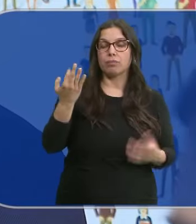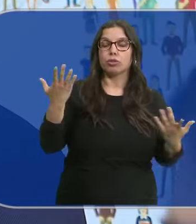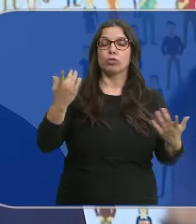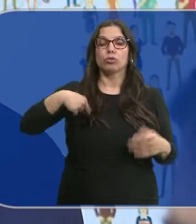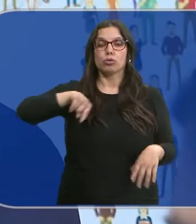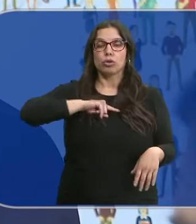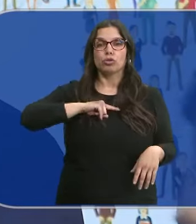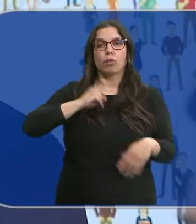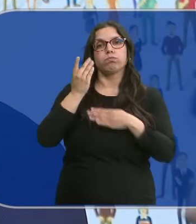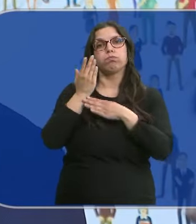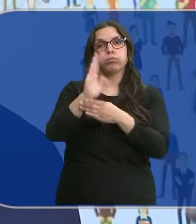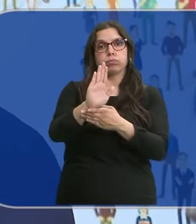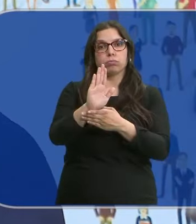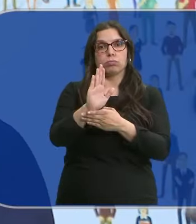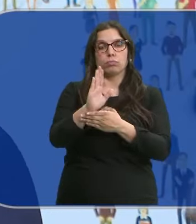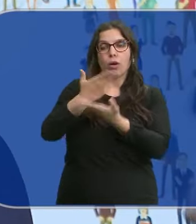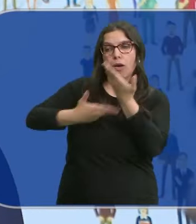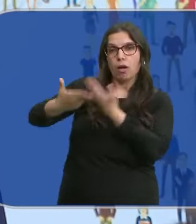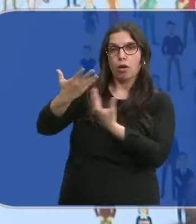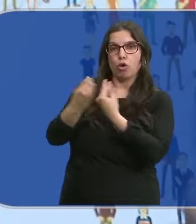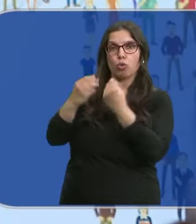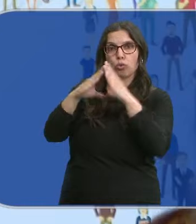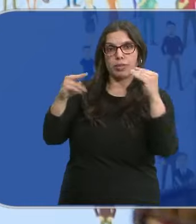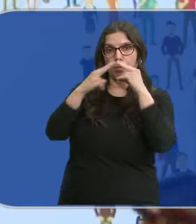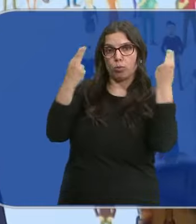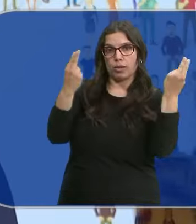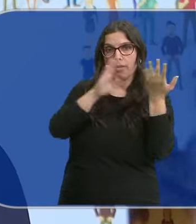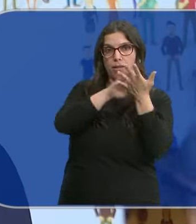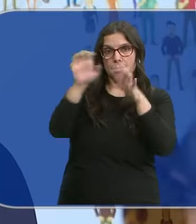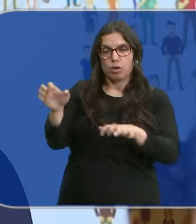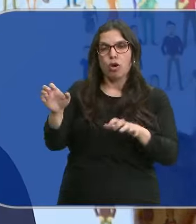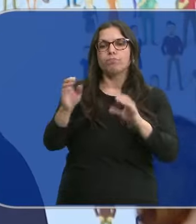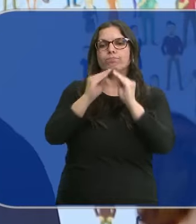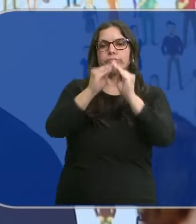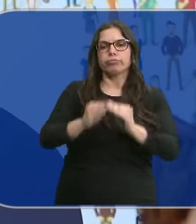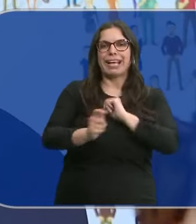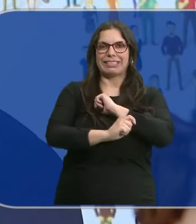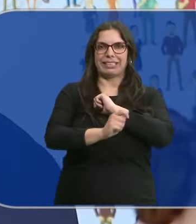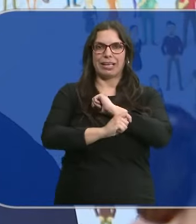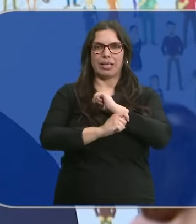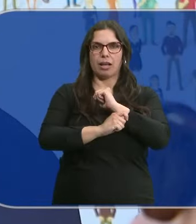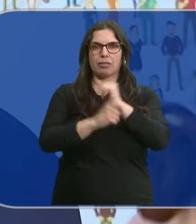hemos planteado con las universidades públicas de Castilla y León la elaboración de una estrategia,